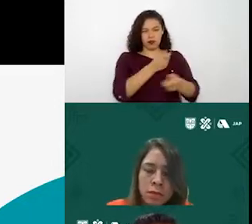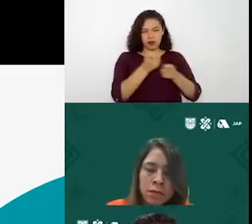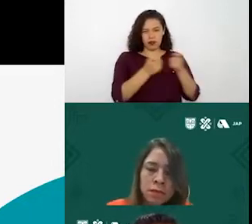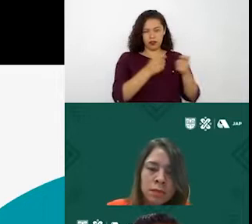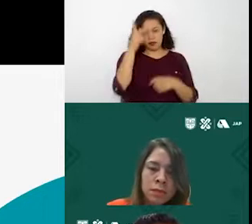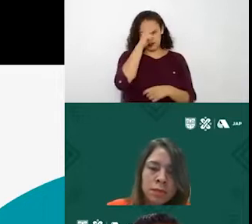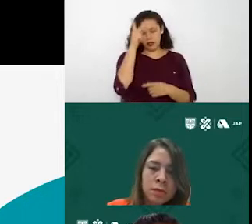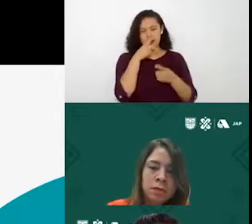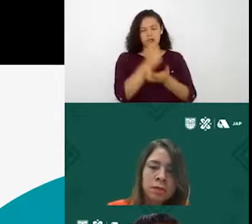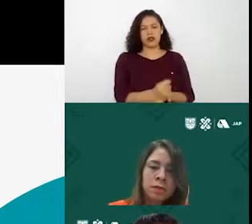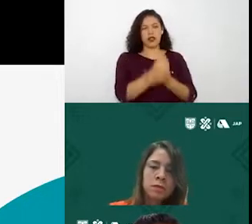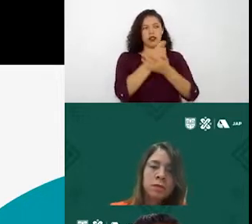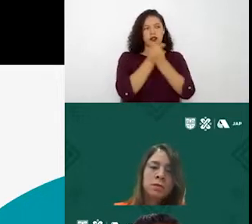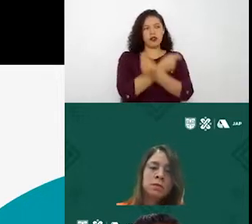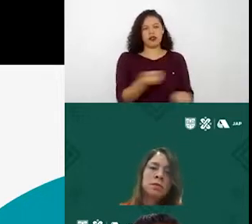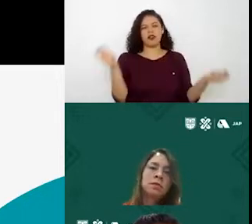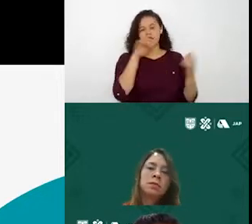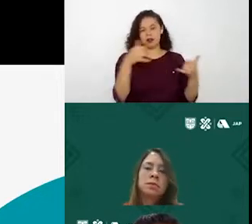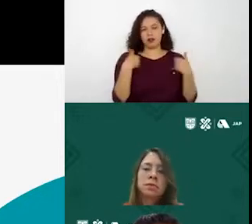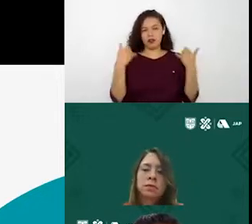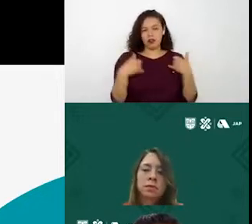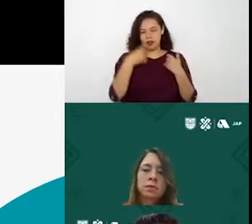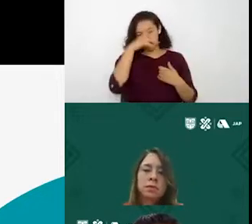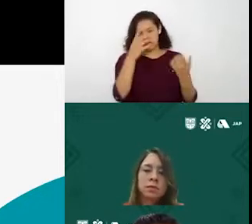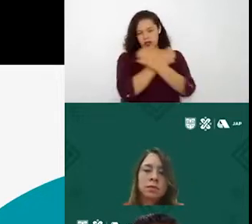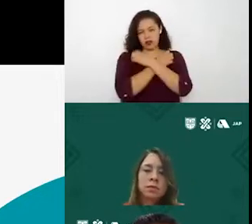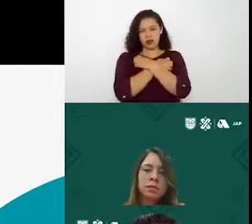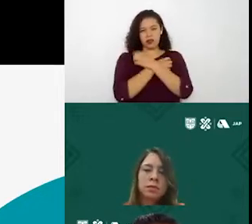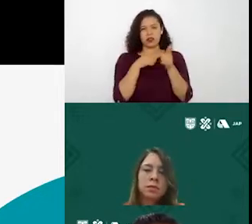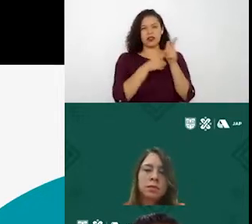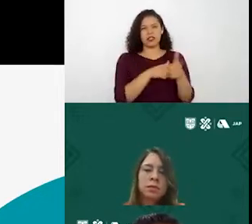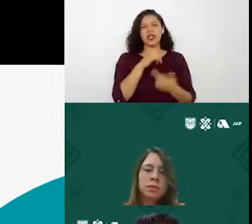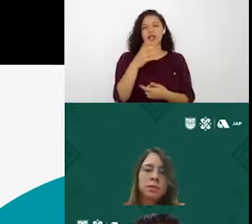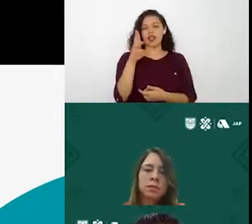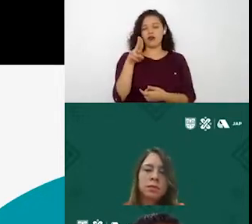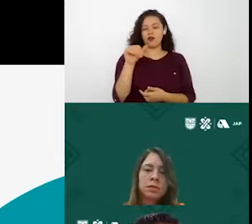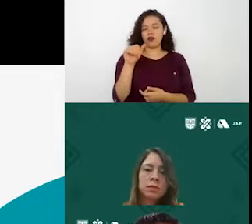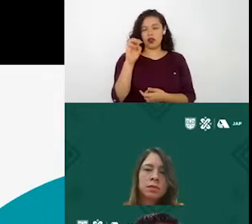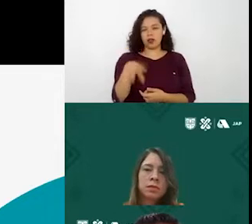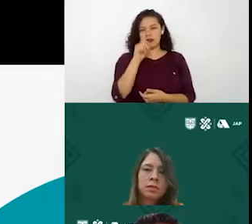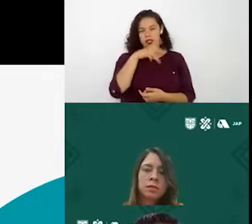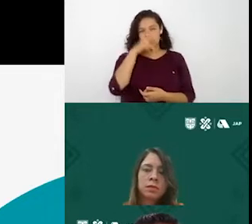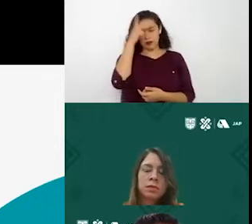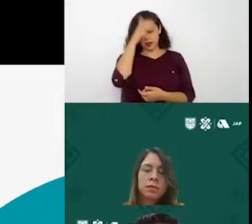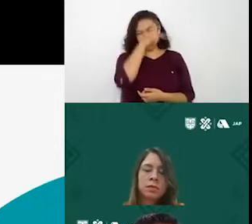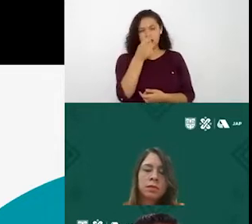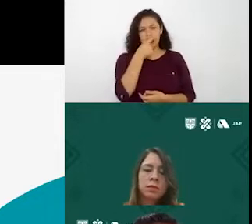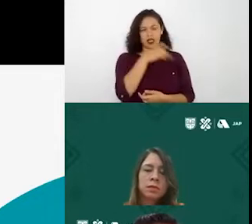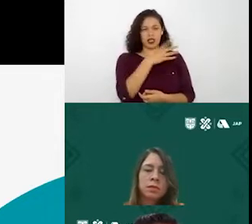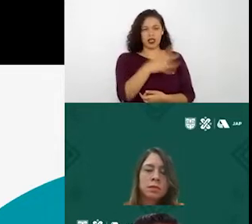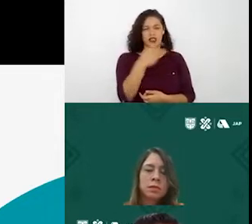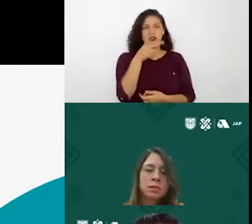infantil y de la adolescente pero la división de Educación continua de la UNAM y psiquiatría general y sus aplicaciones